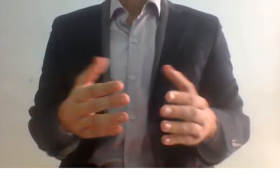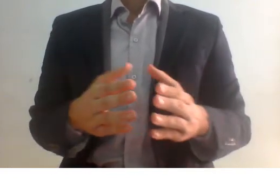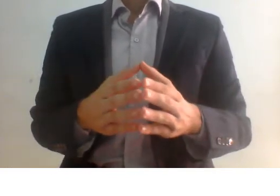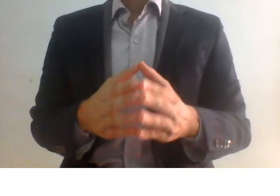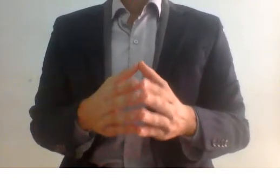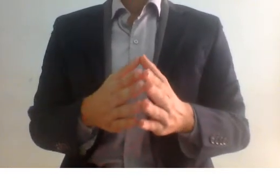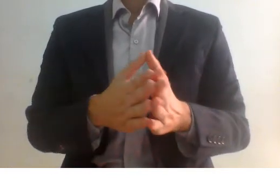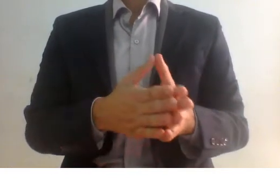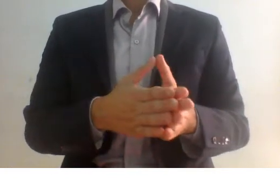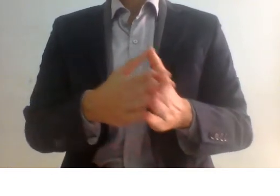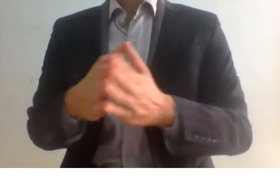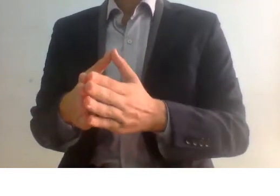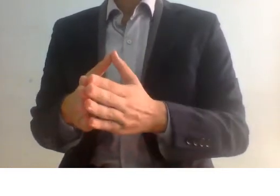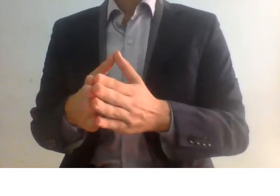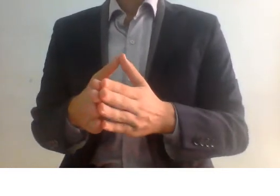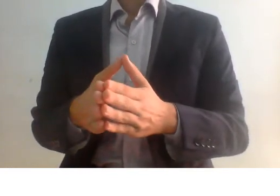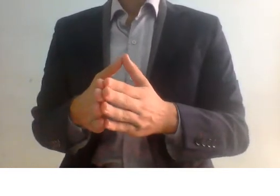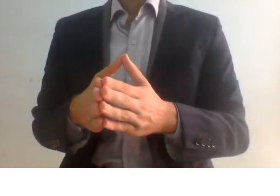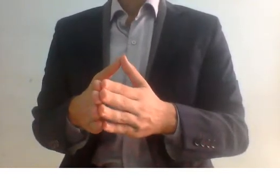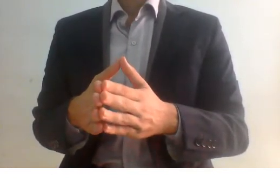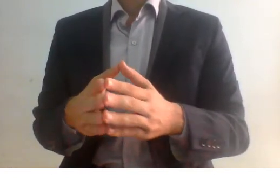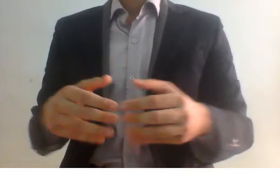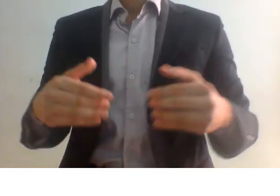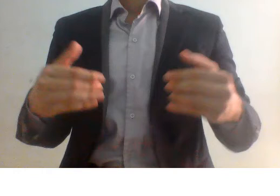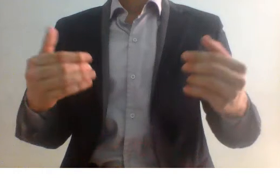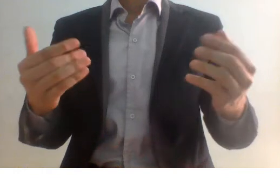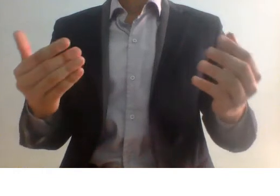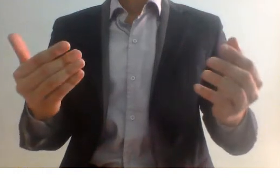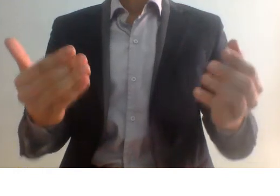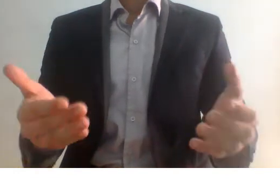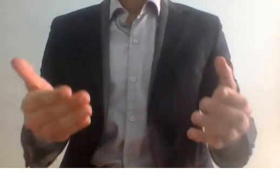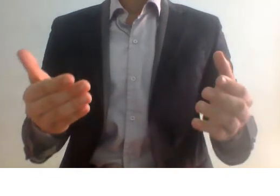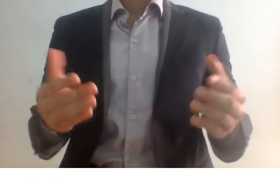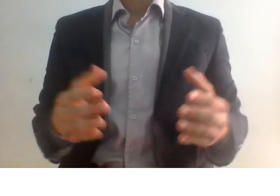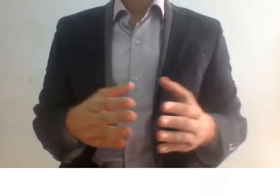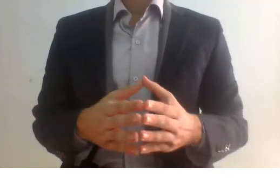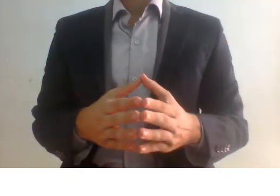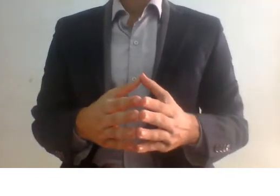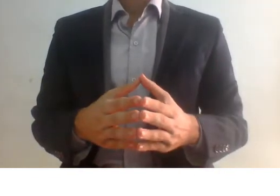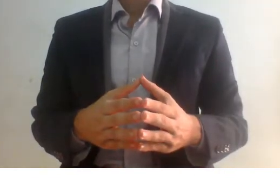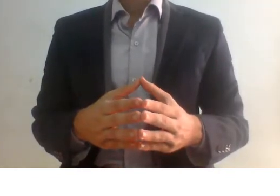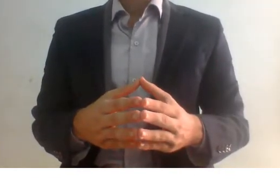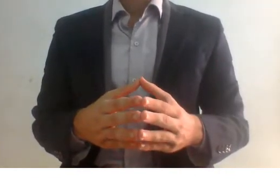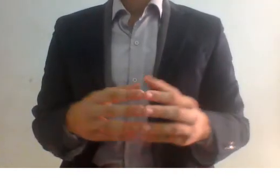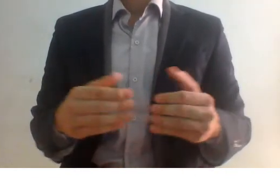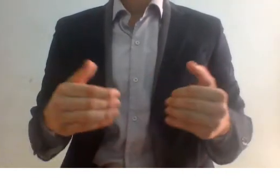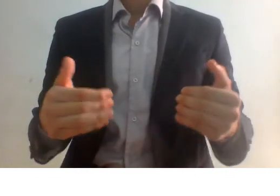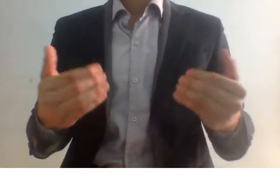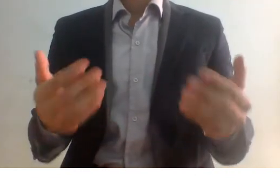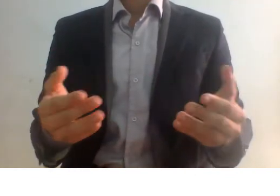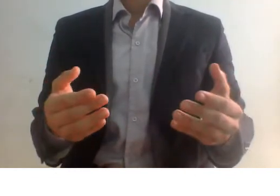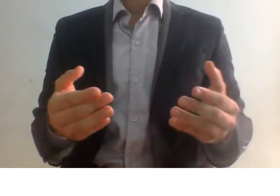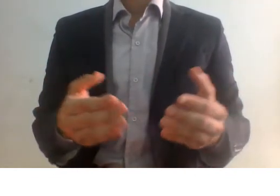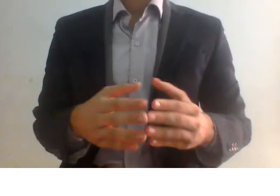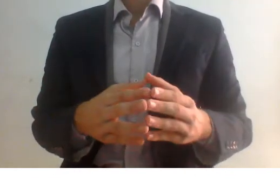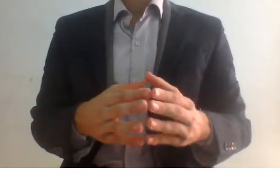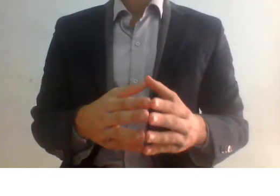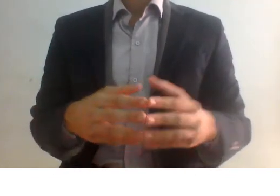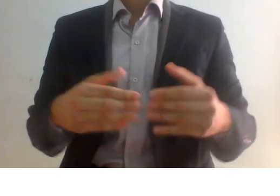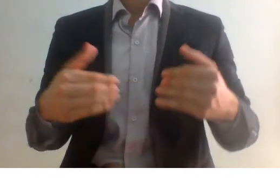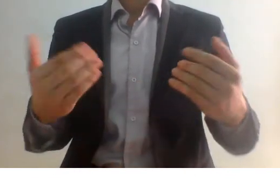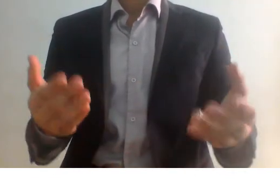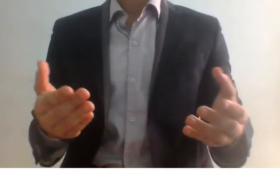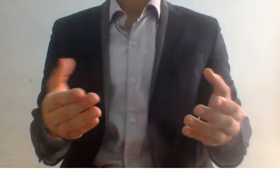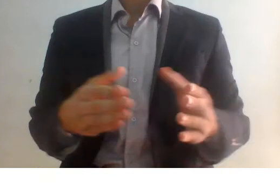hagan todas esas actividades mientras yo genero un ahorro y así genero más ganancia para mí. El problema con eso, ¿cuál es? Que bueno, sí, vas a